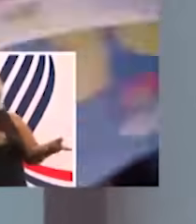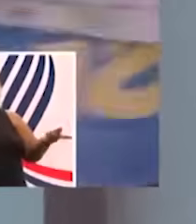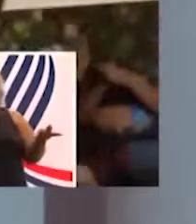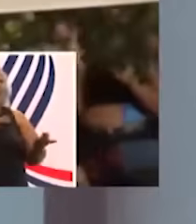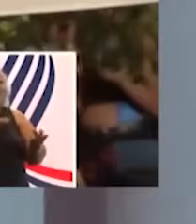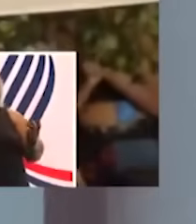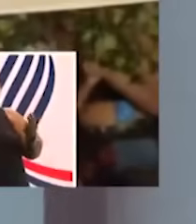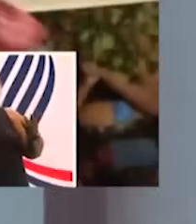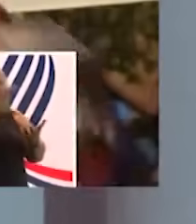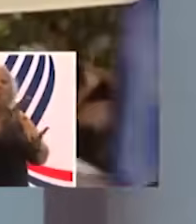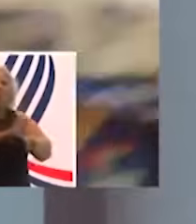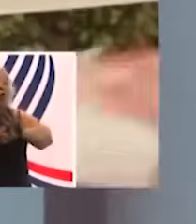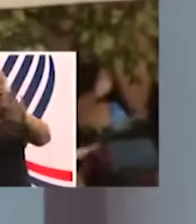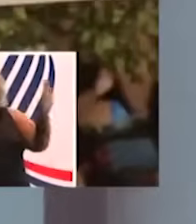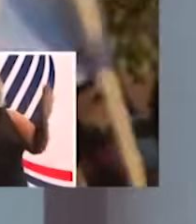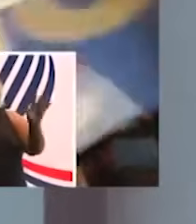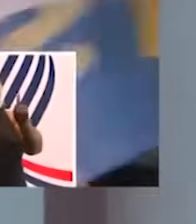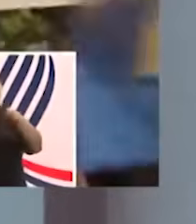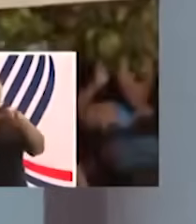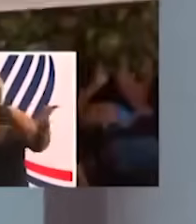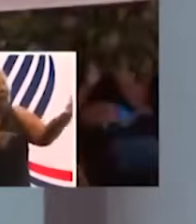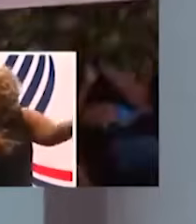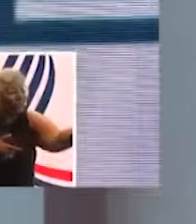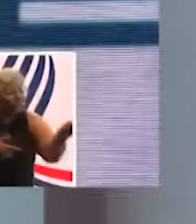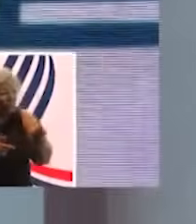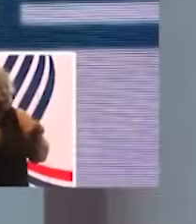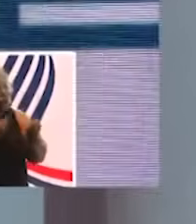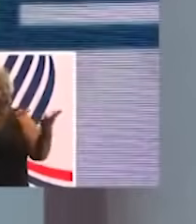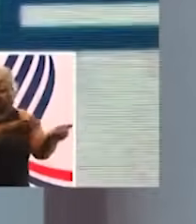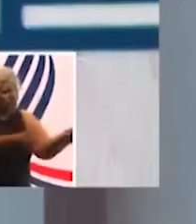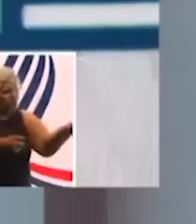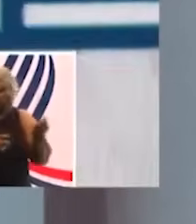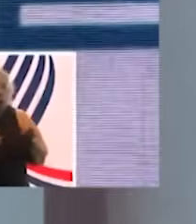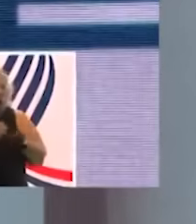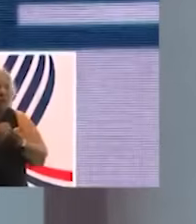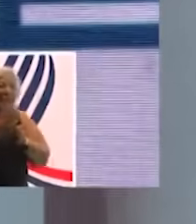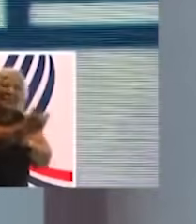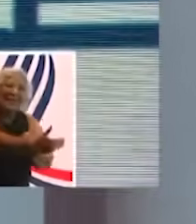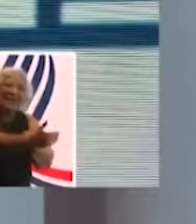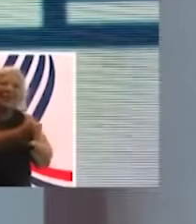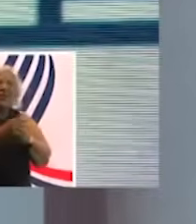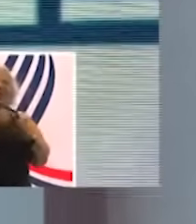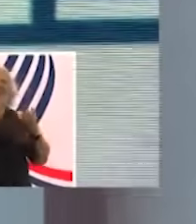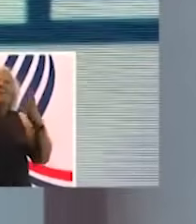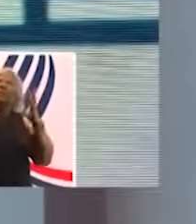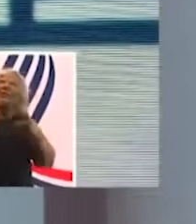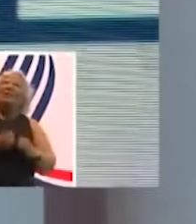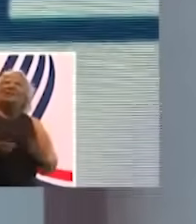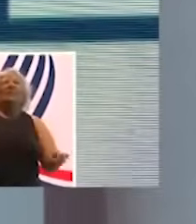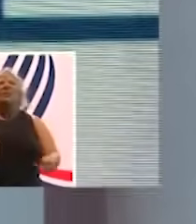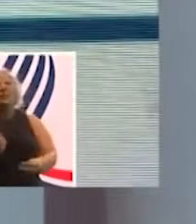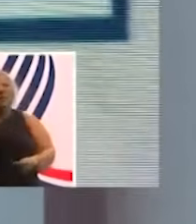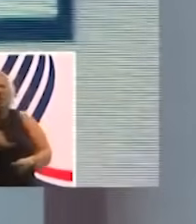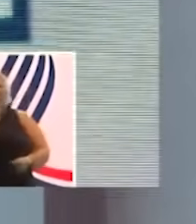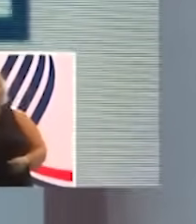atacar de tender la mano a nuestros vecinos que están decepcionados que de repente tienen